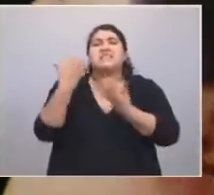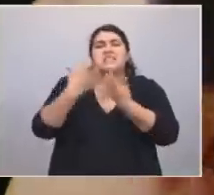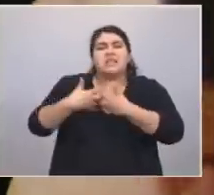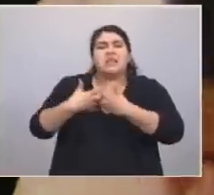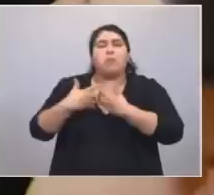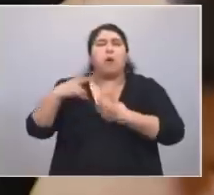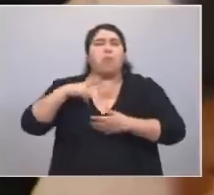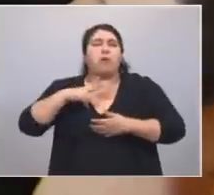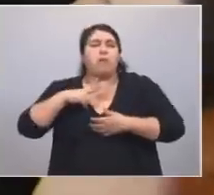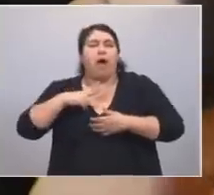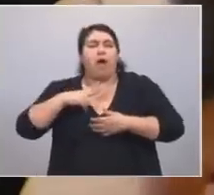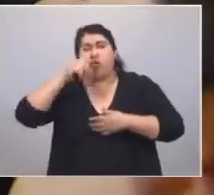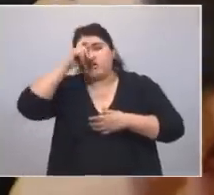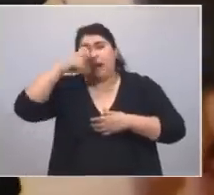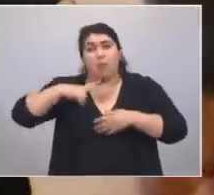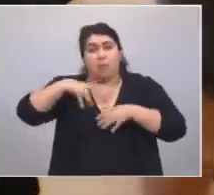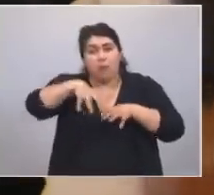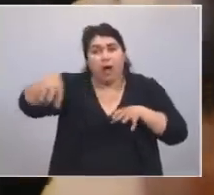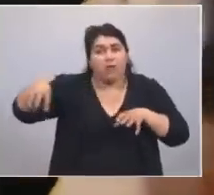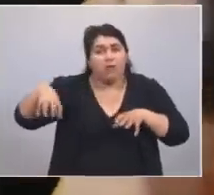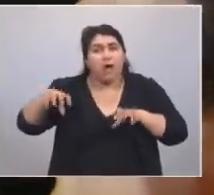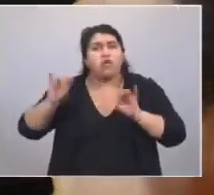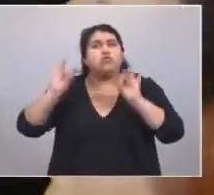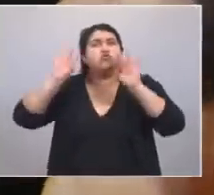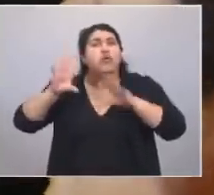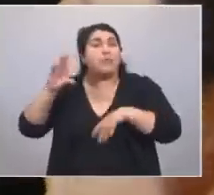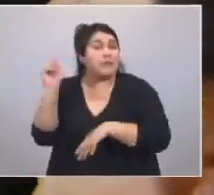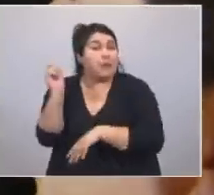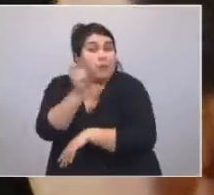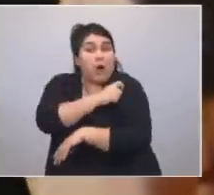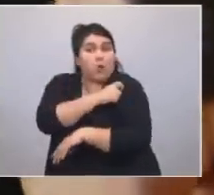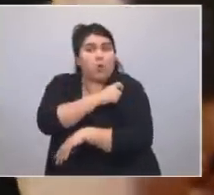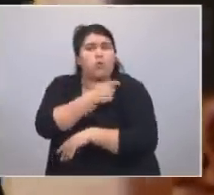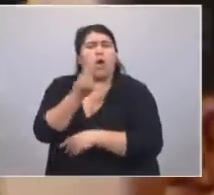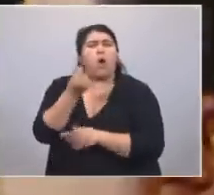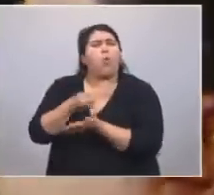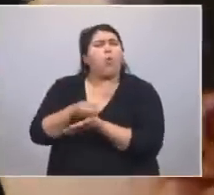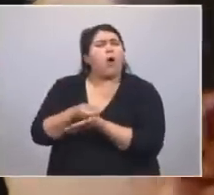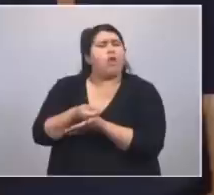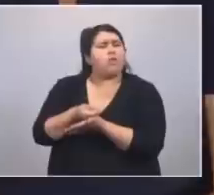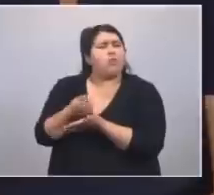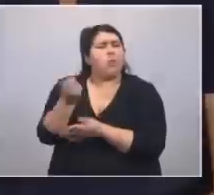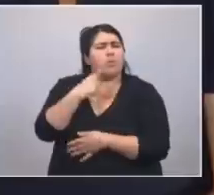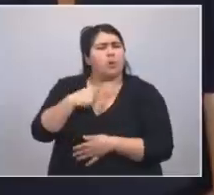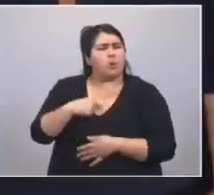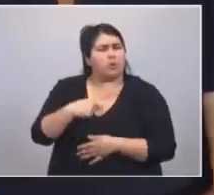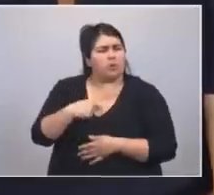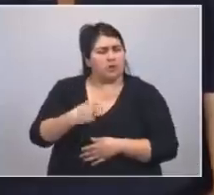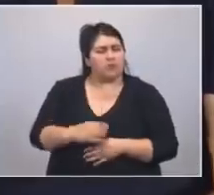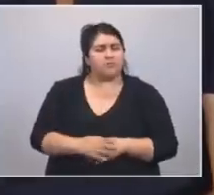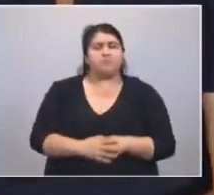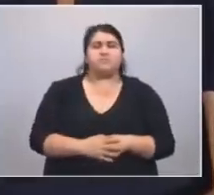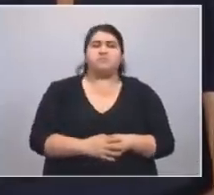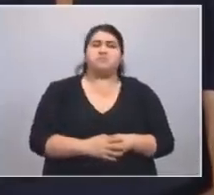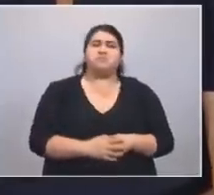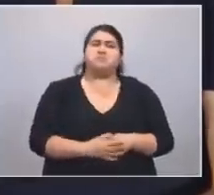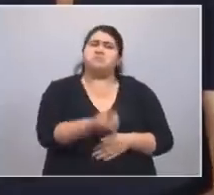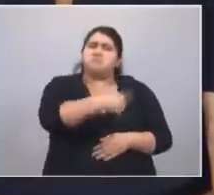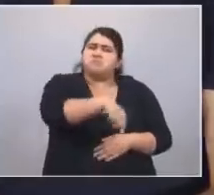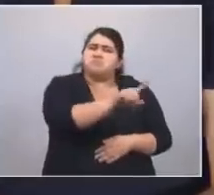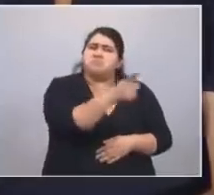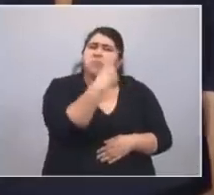de salud solo en vacunas para una mamá. Me planteaban